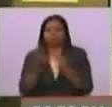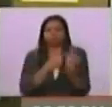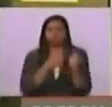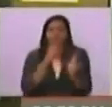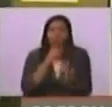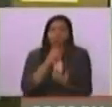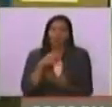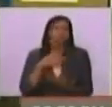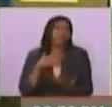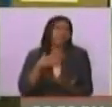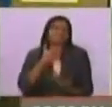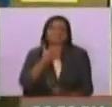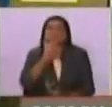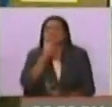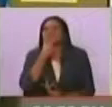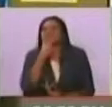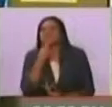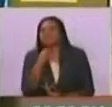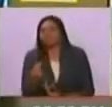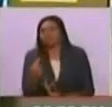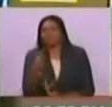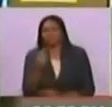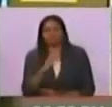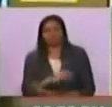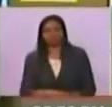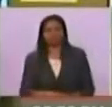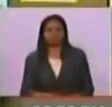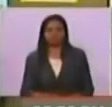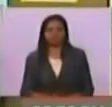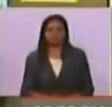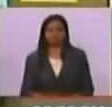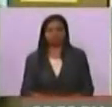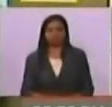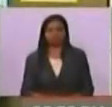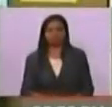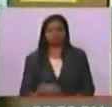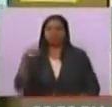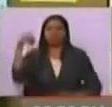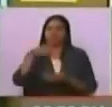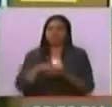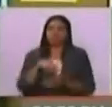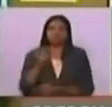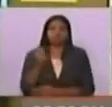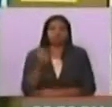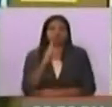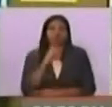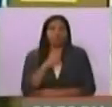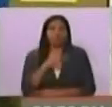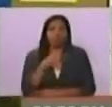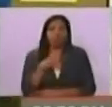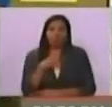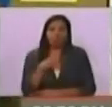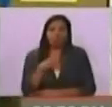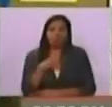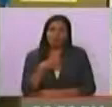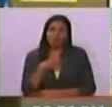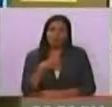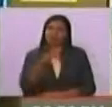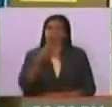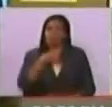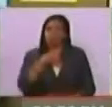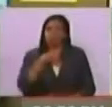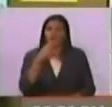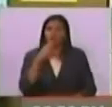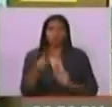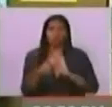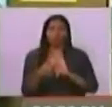Ah, qué mantequilla. Qué mantequilla. Se metieron con quien no debían. No han podido demostrar